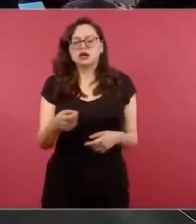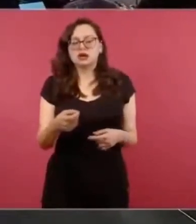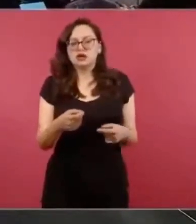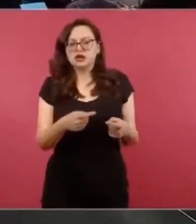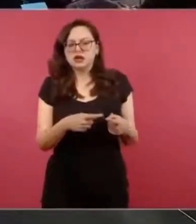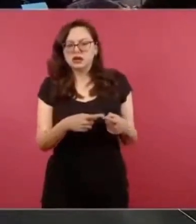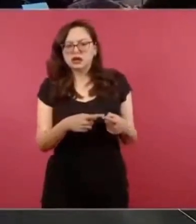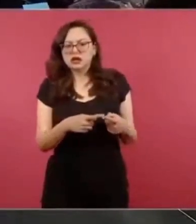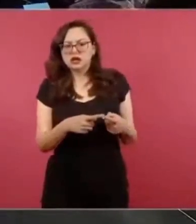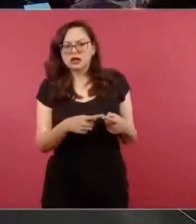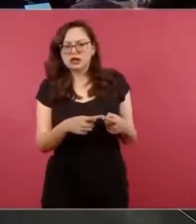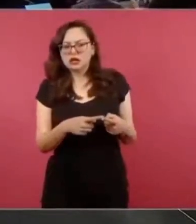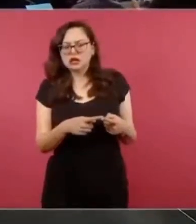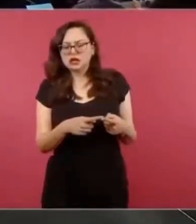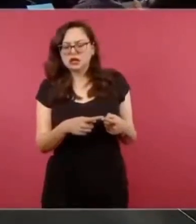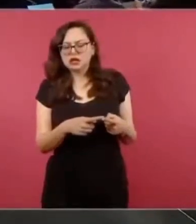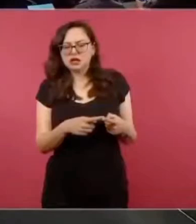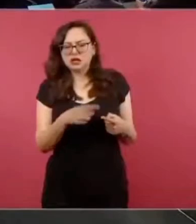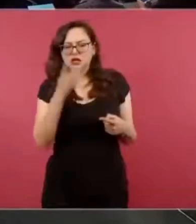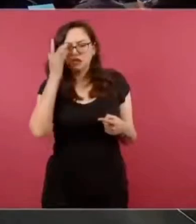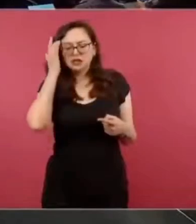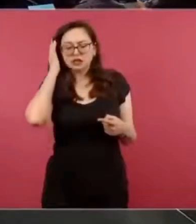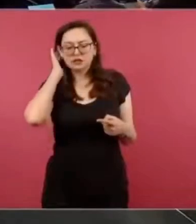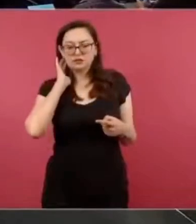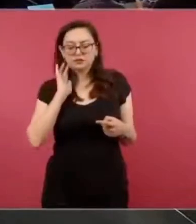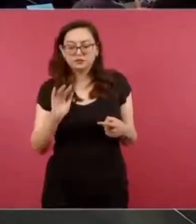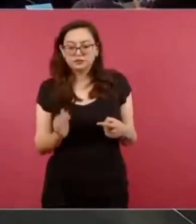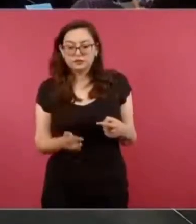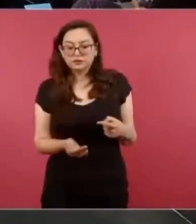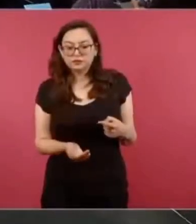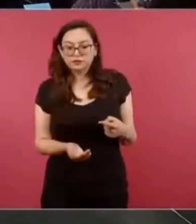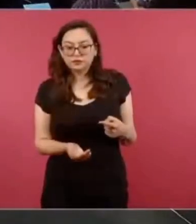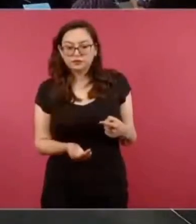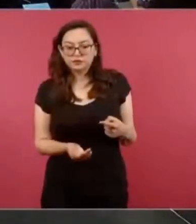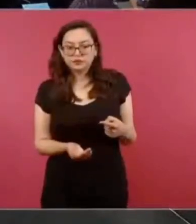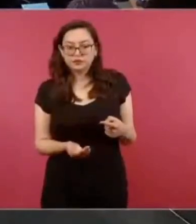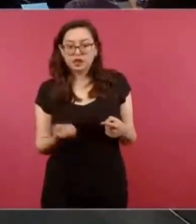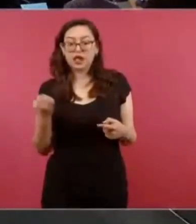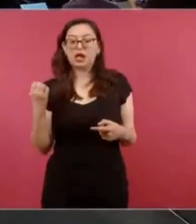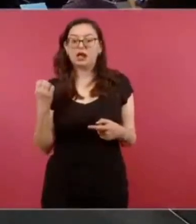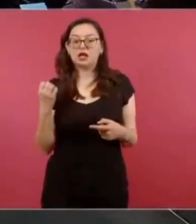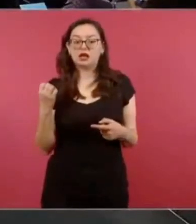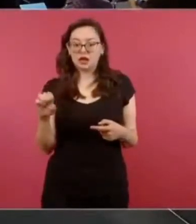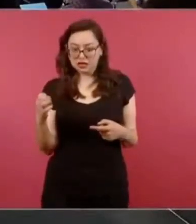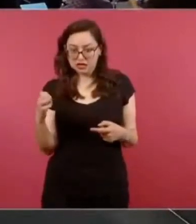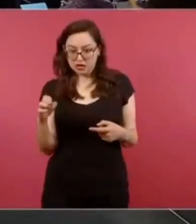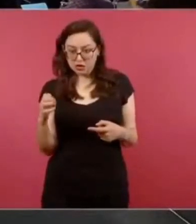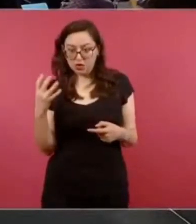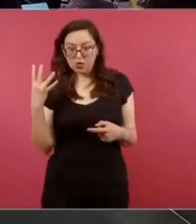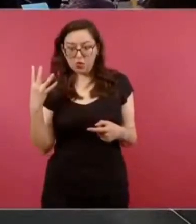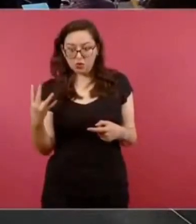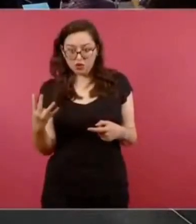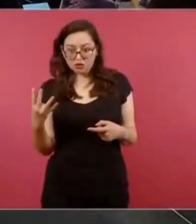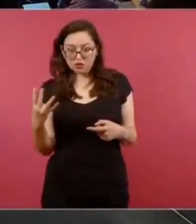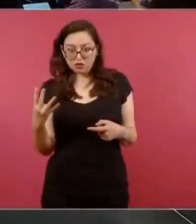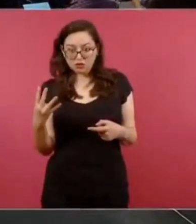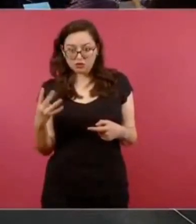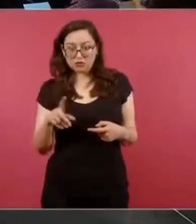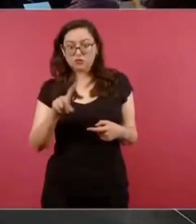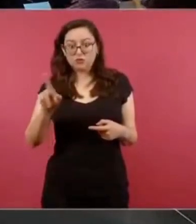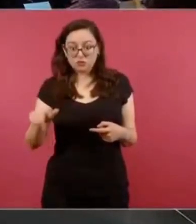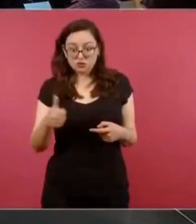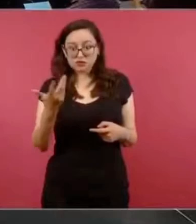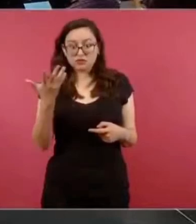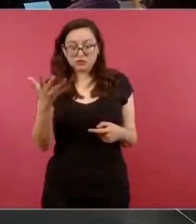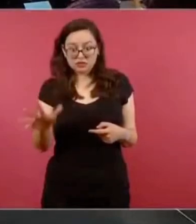se entregaron 10. ¿Y cuándo fue ella a comparecer? Ayer, antier. O sea, que ya… El martes. Ya se